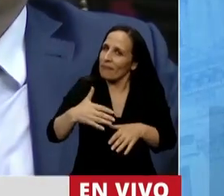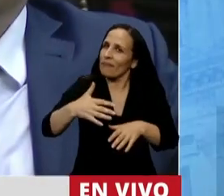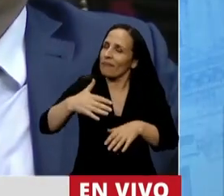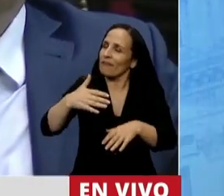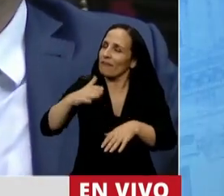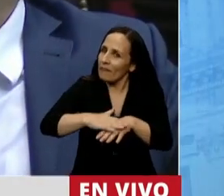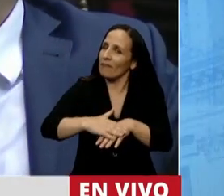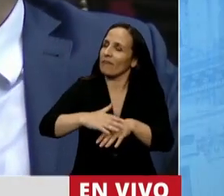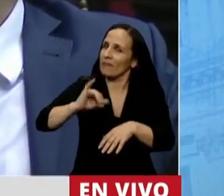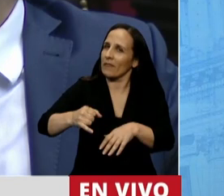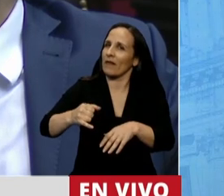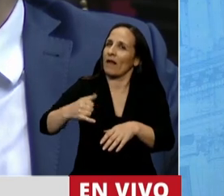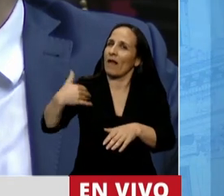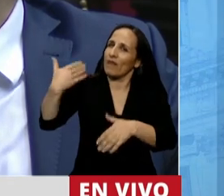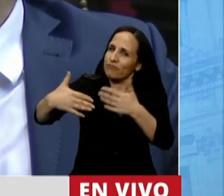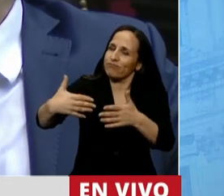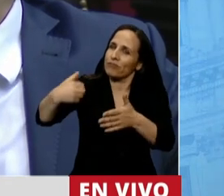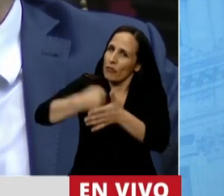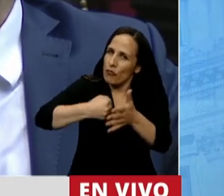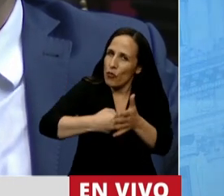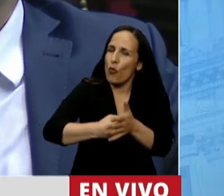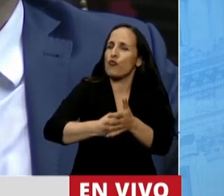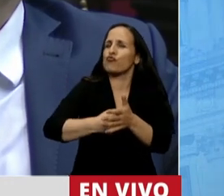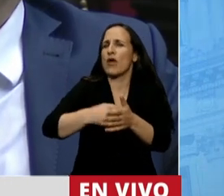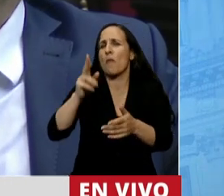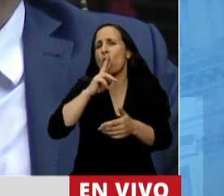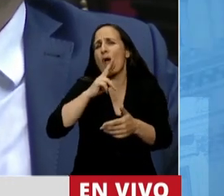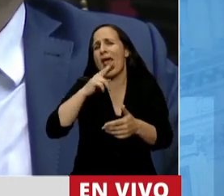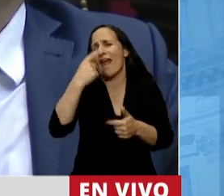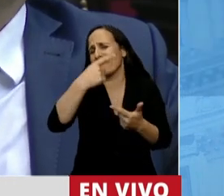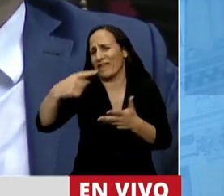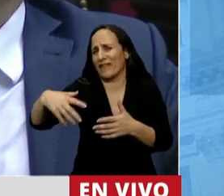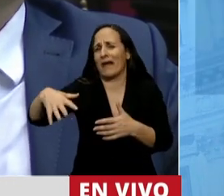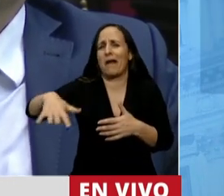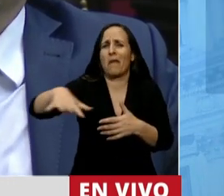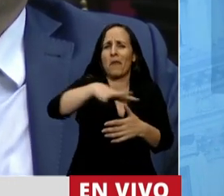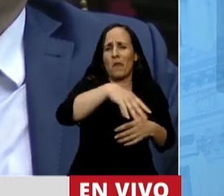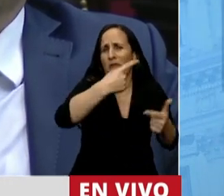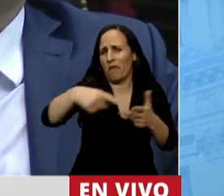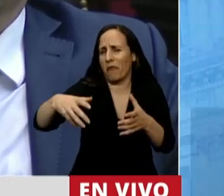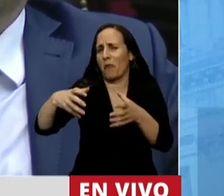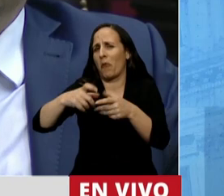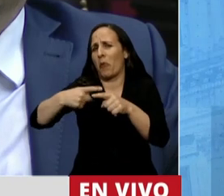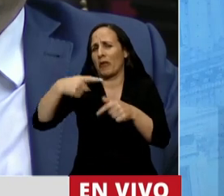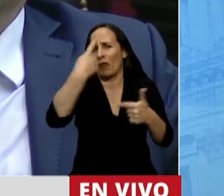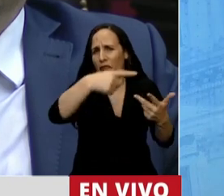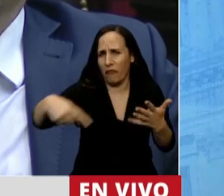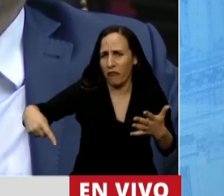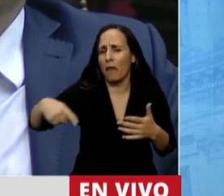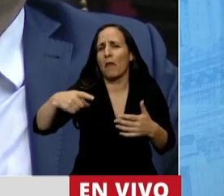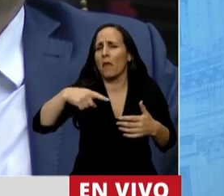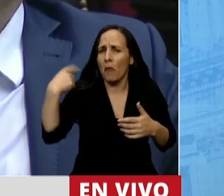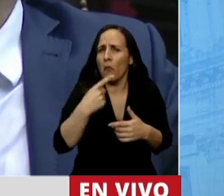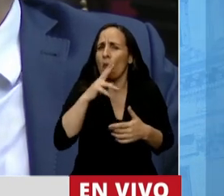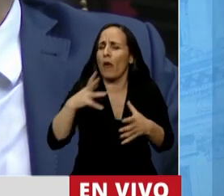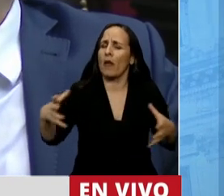muchas mujeres de diferentes sectores sociales, de distintas pertenencias políticas, que